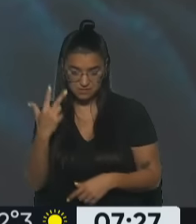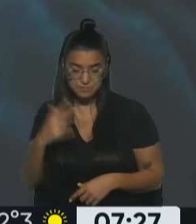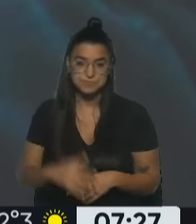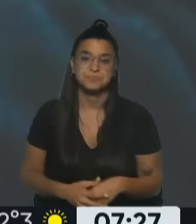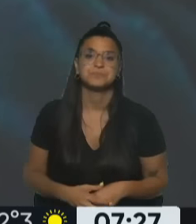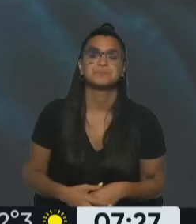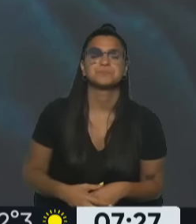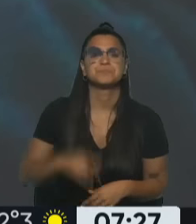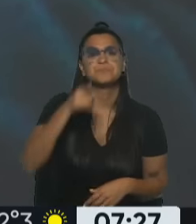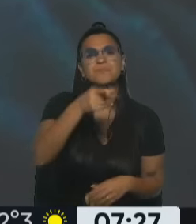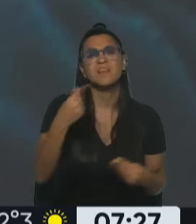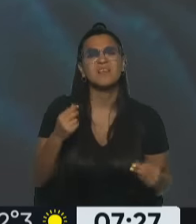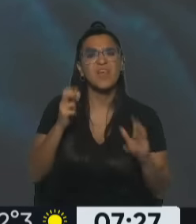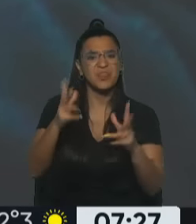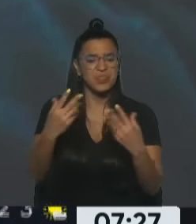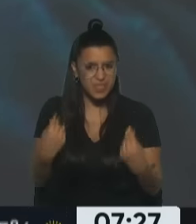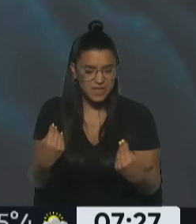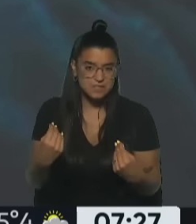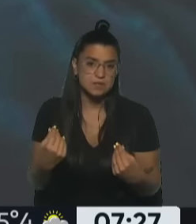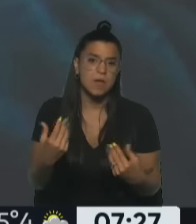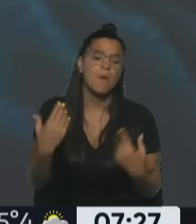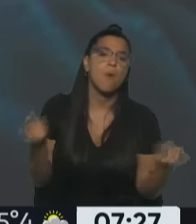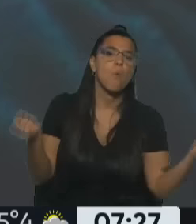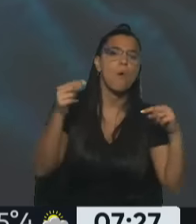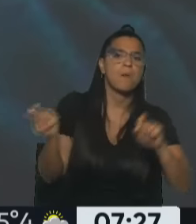Bueno, lo que dice es, si podemos volver a la